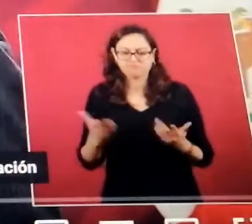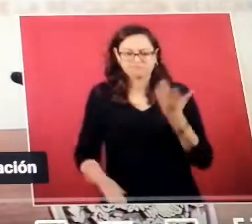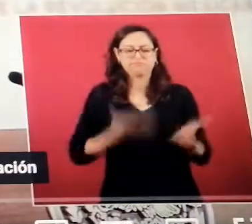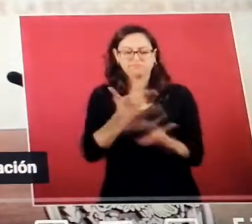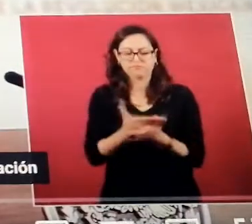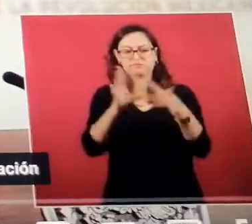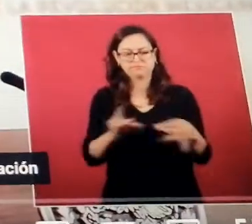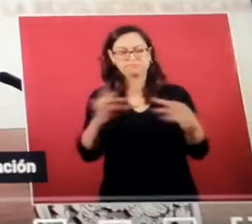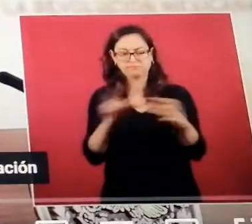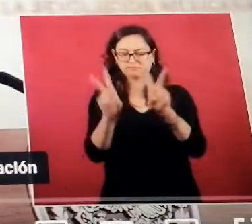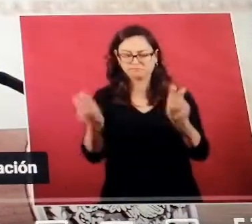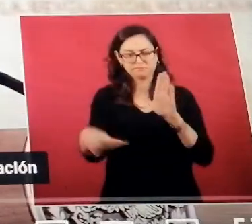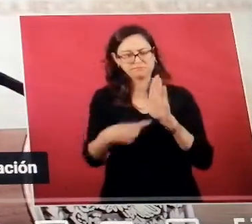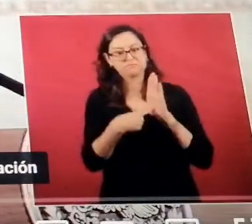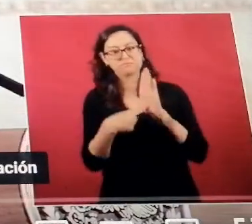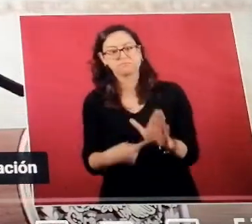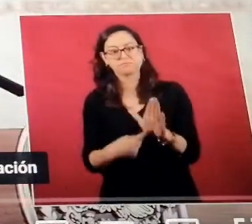esto.